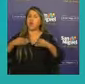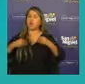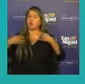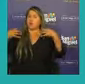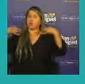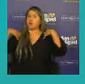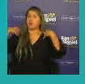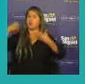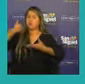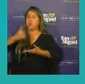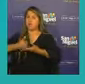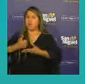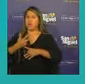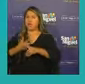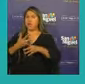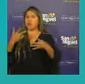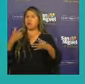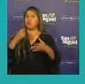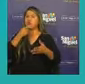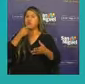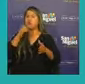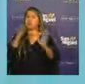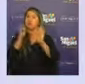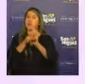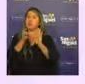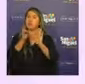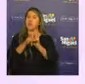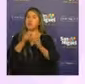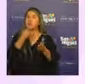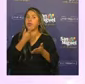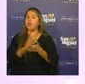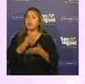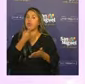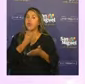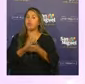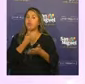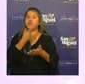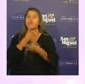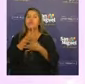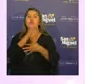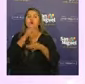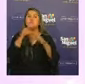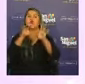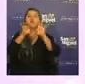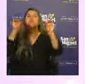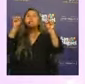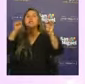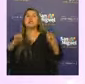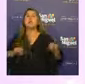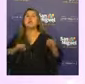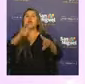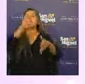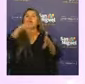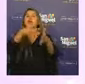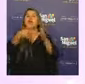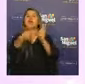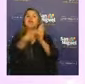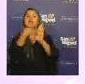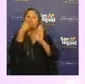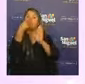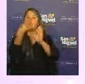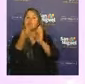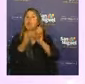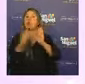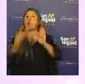delitos y que se denunciaban, pero no había una sistematización, no había un Excel donde se dijera estos son